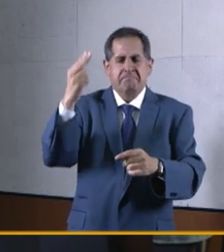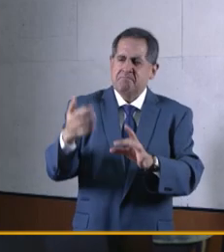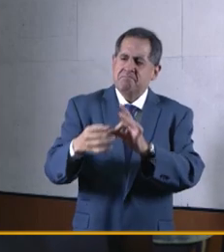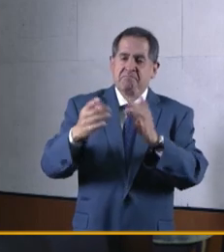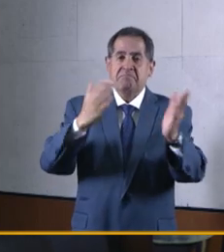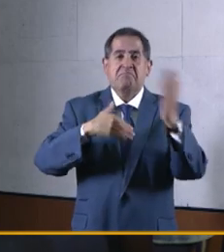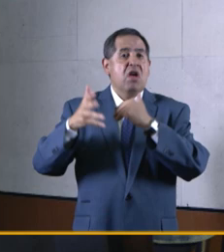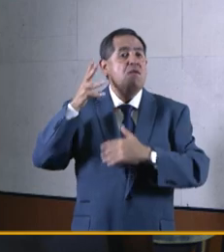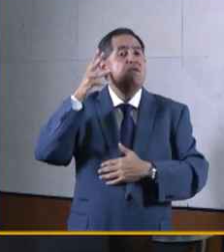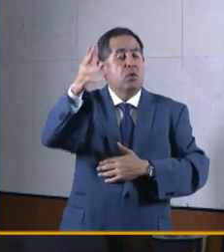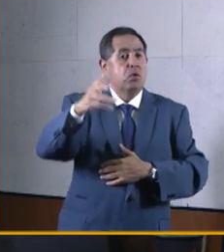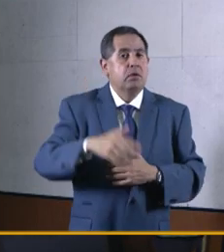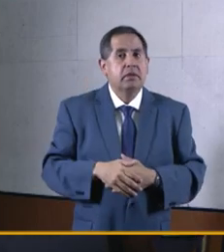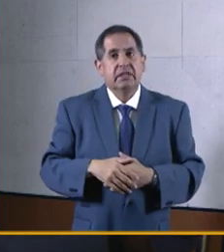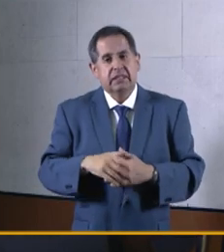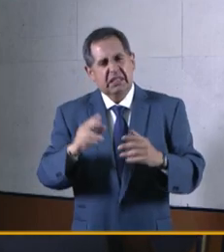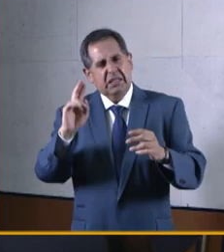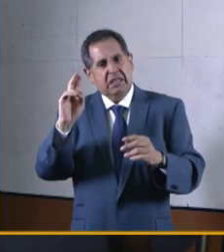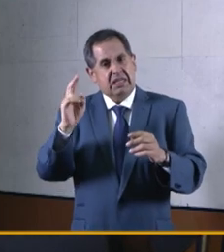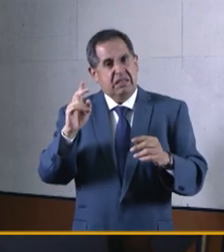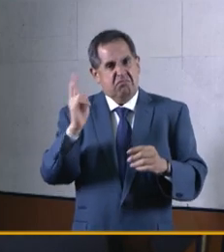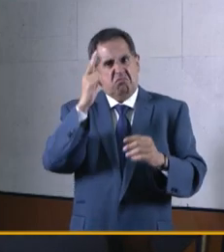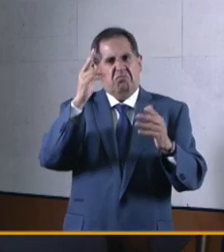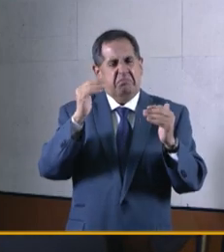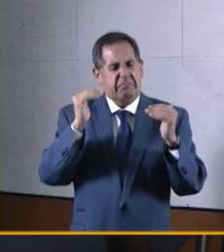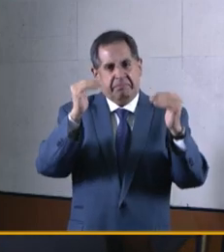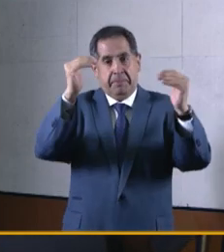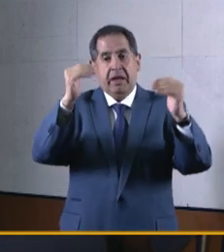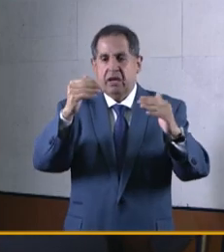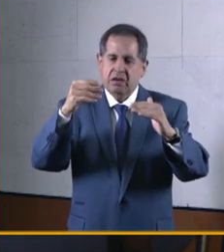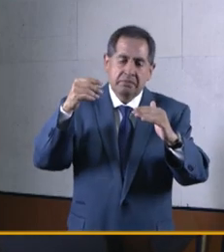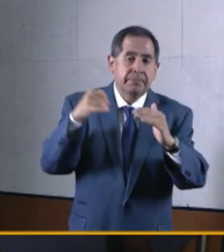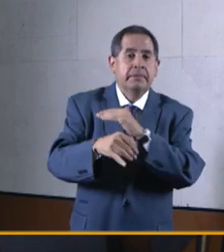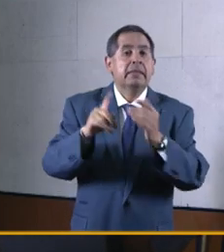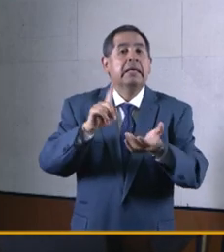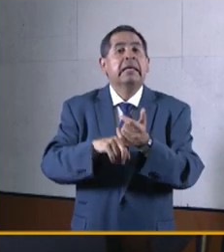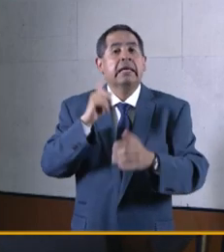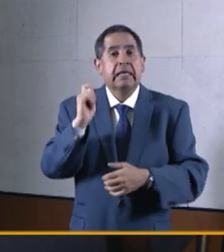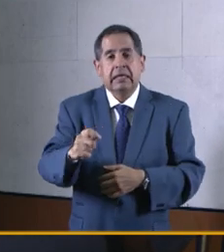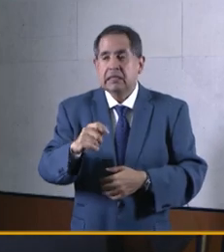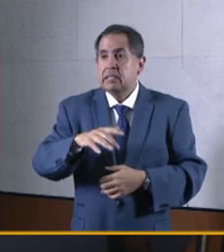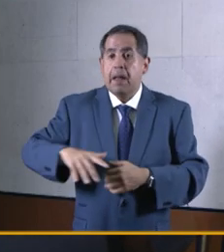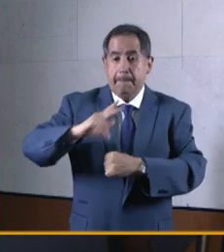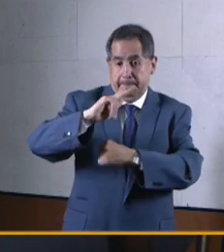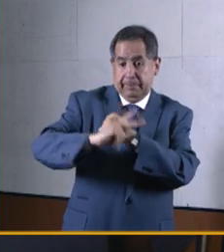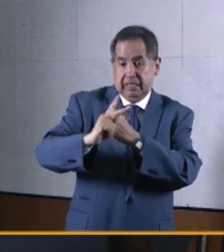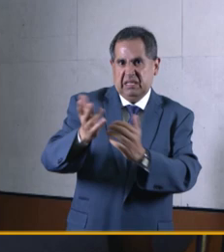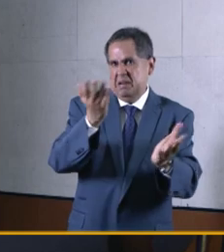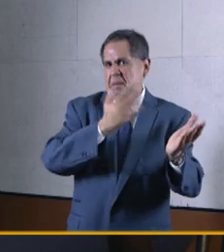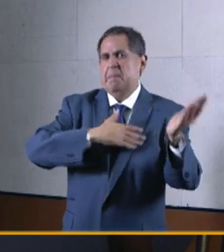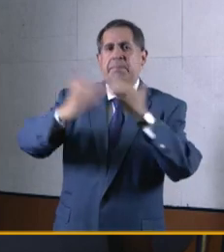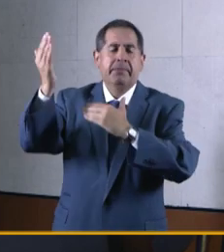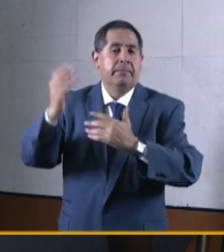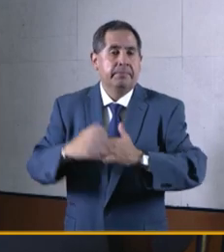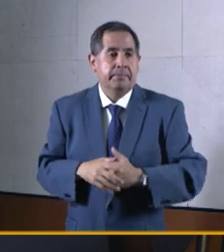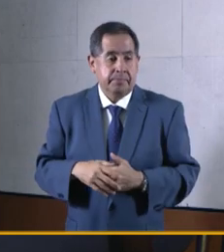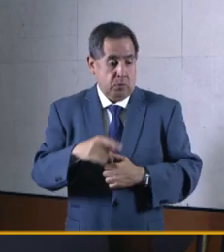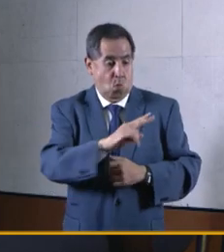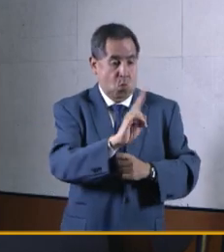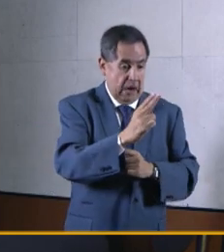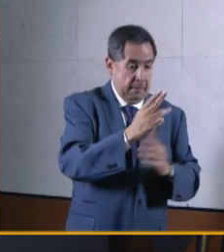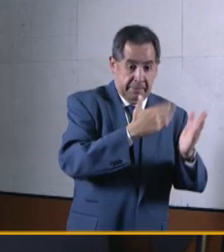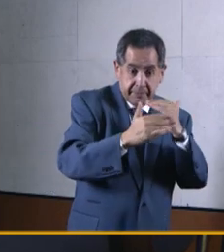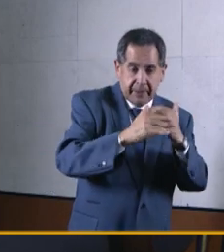más el porvenir de una institución implica el porvenir de la nación aquella y ésta